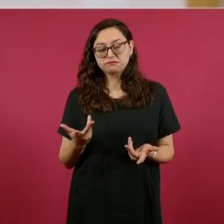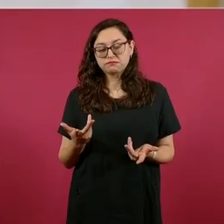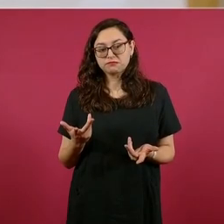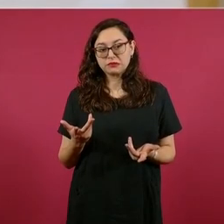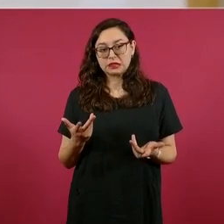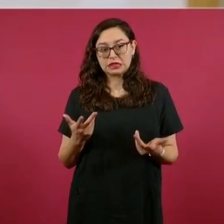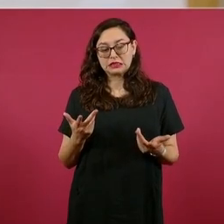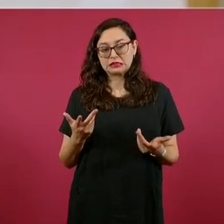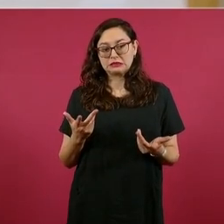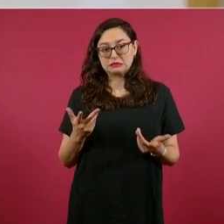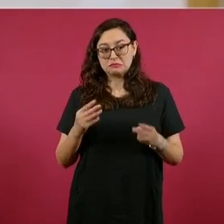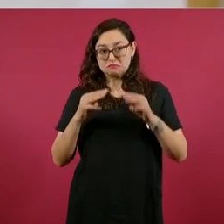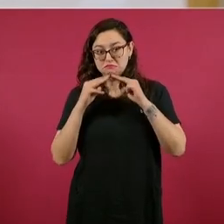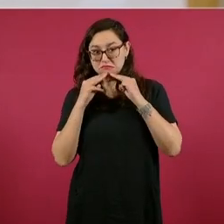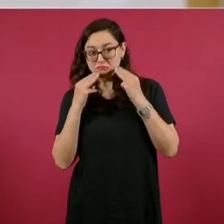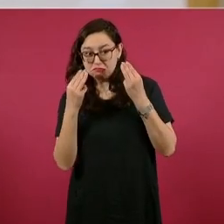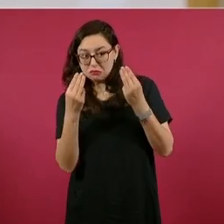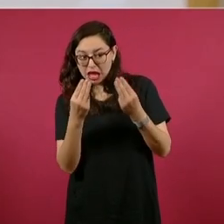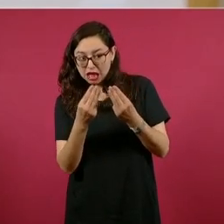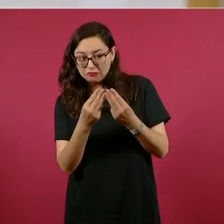ilegal, mafiosa,